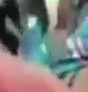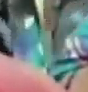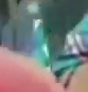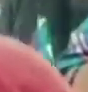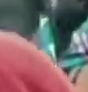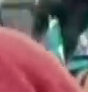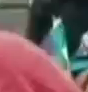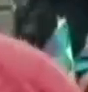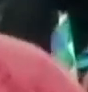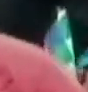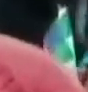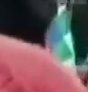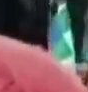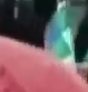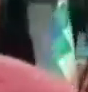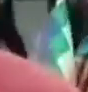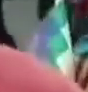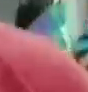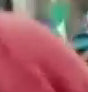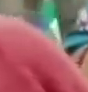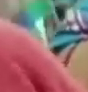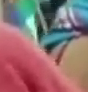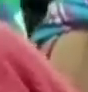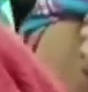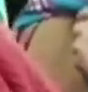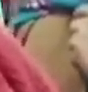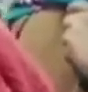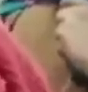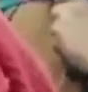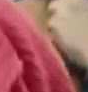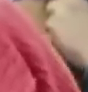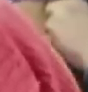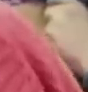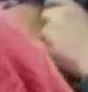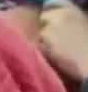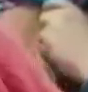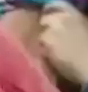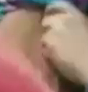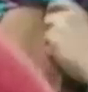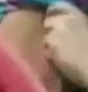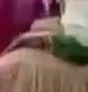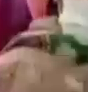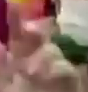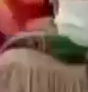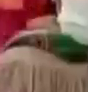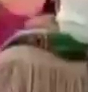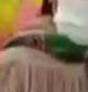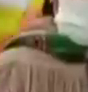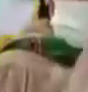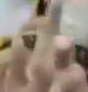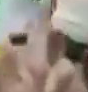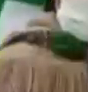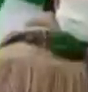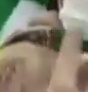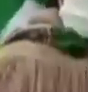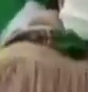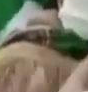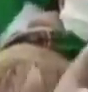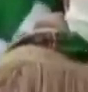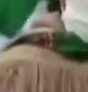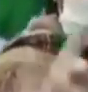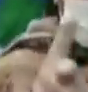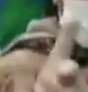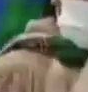está solo, más bien que está vivo, más bien que no le han matado como a Tupac. Queremos denunciar que ningún medio